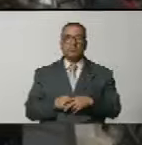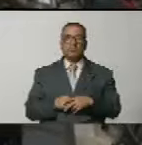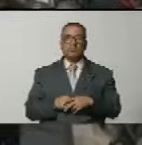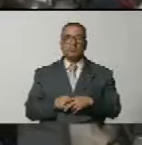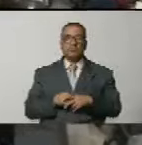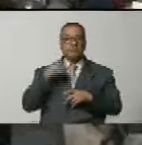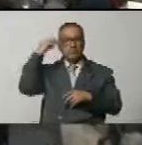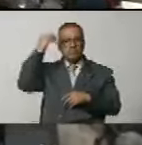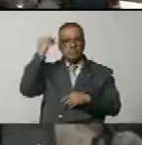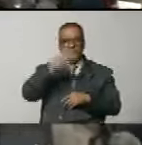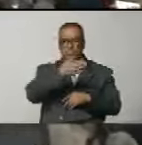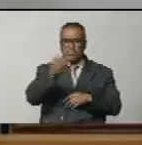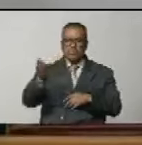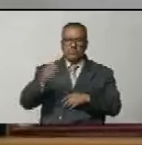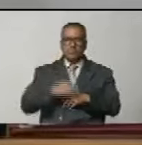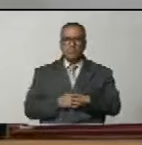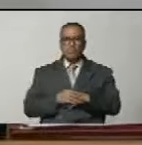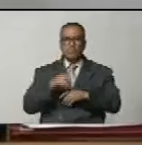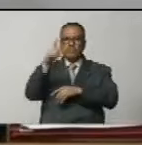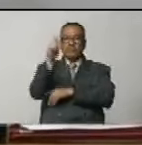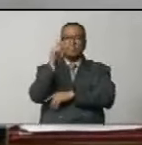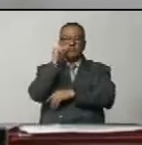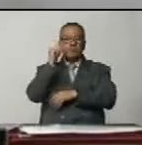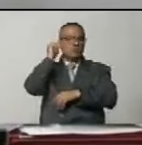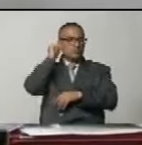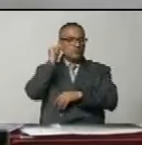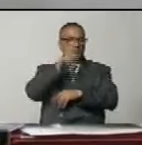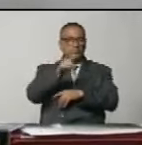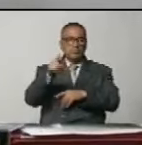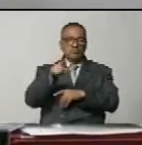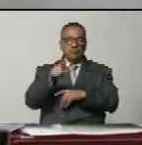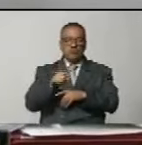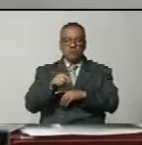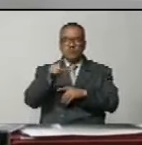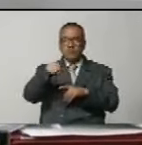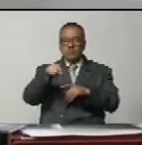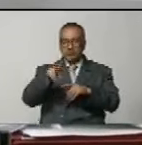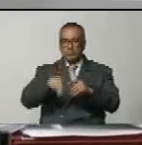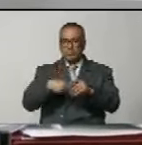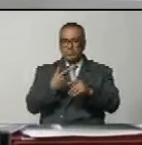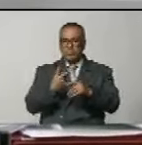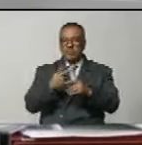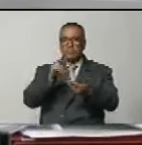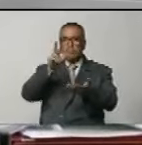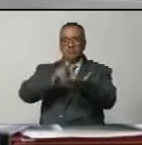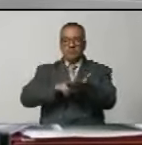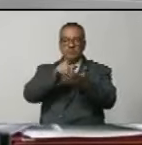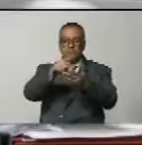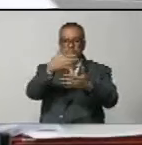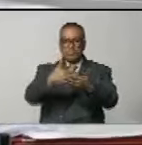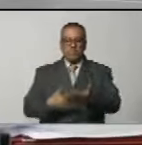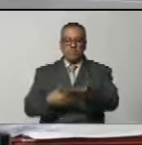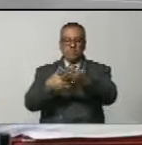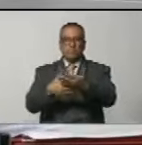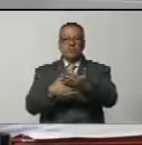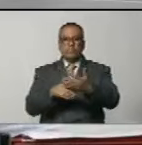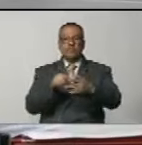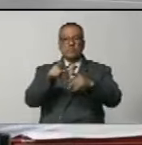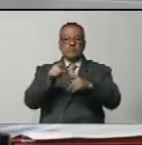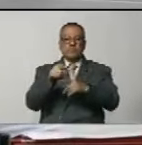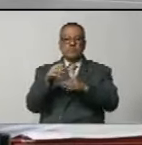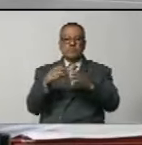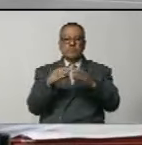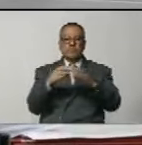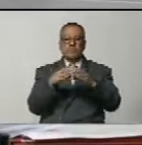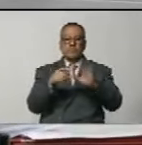En consideración, las honorarias diputadas y los honorarios diputados que tengan a favor de aprobar el acta correspondiente a la